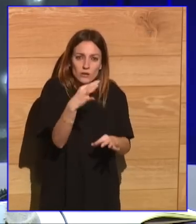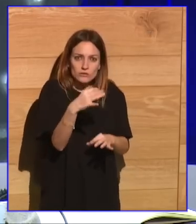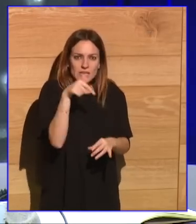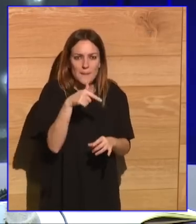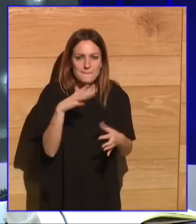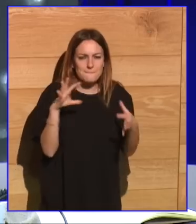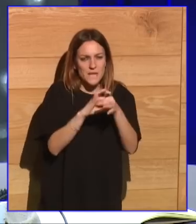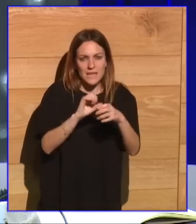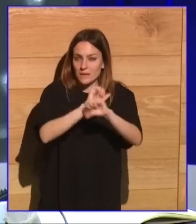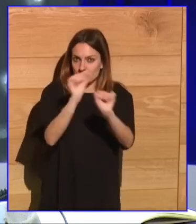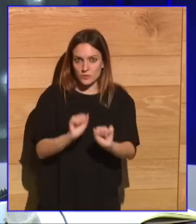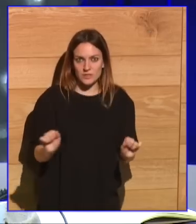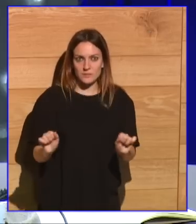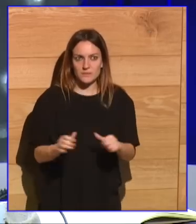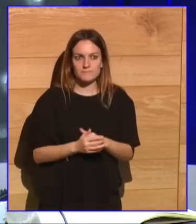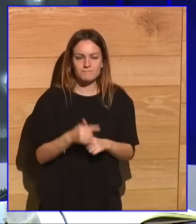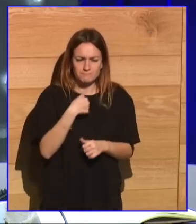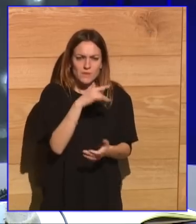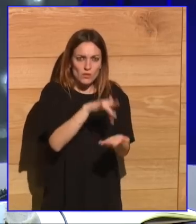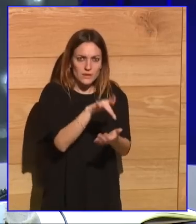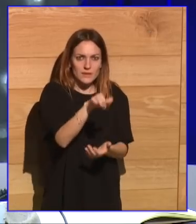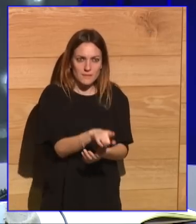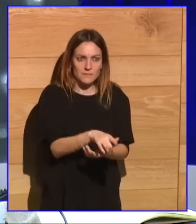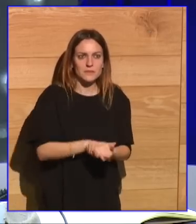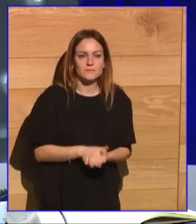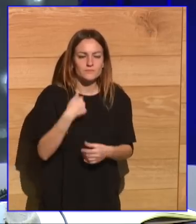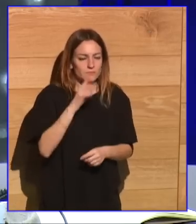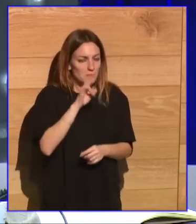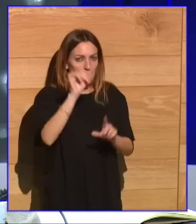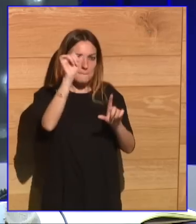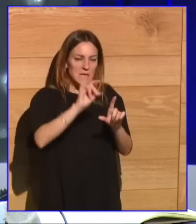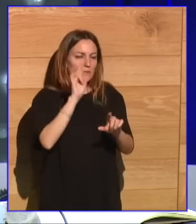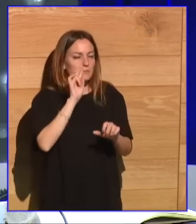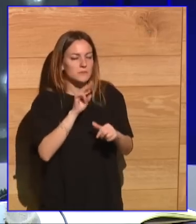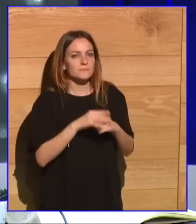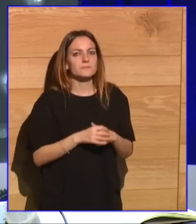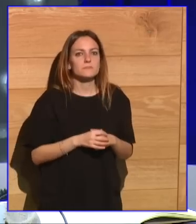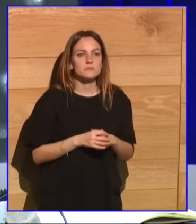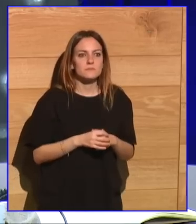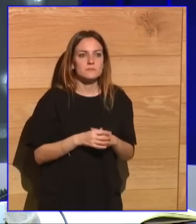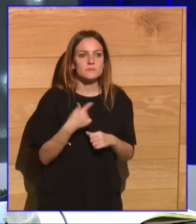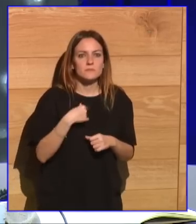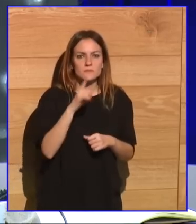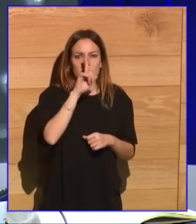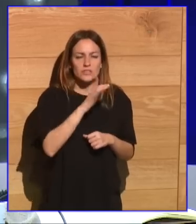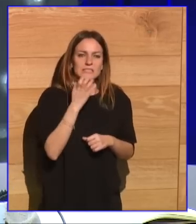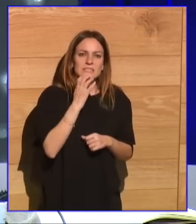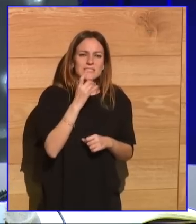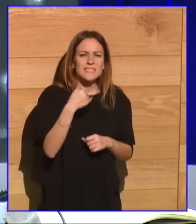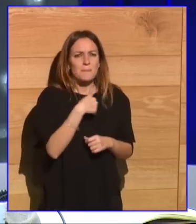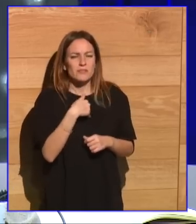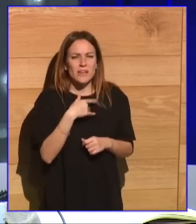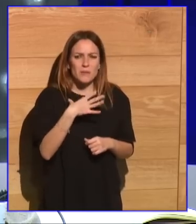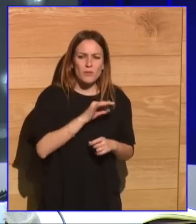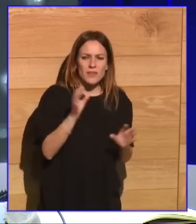mí personalmente también me sucede. Me sucede que veo la película y veo el personaje de Dennis Quaid y a veces no sé si estoy viendo una especie de Steve Martin joven.